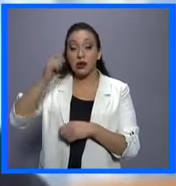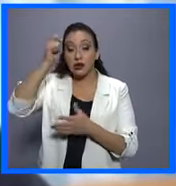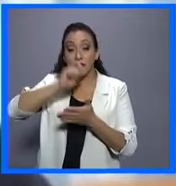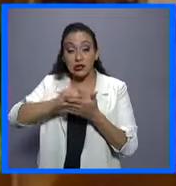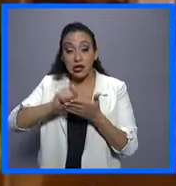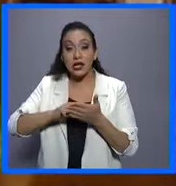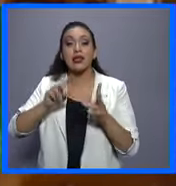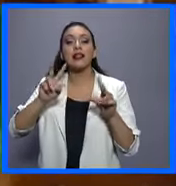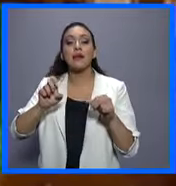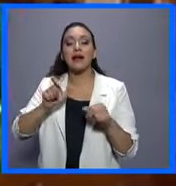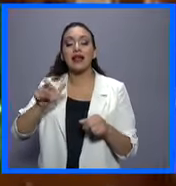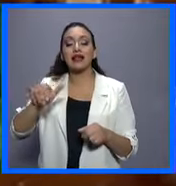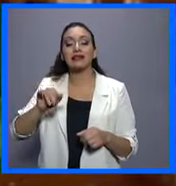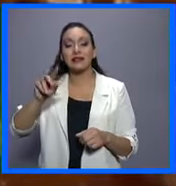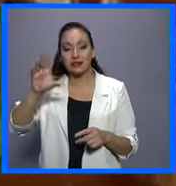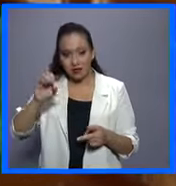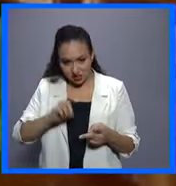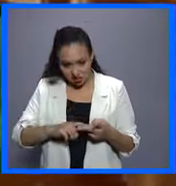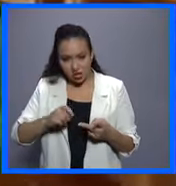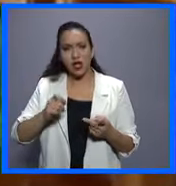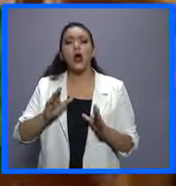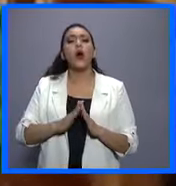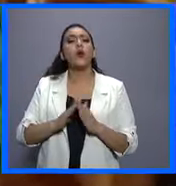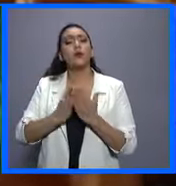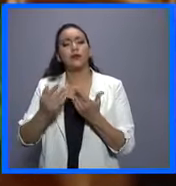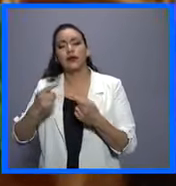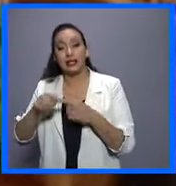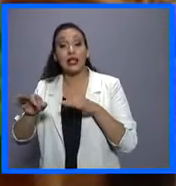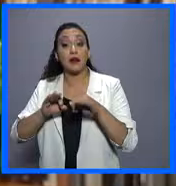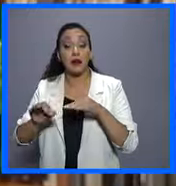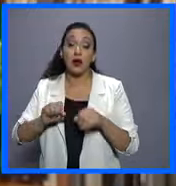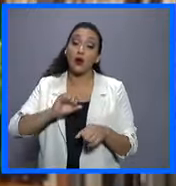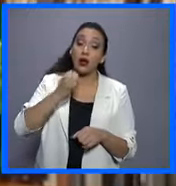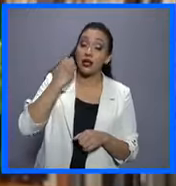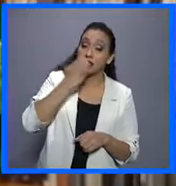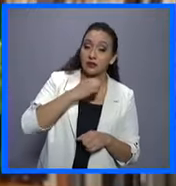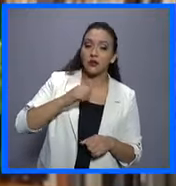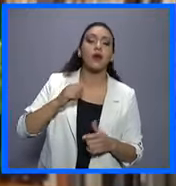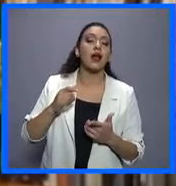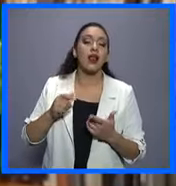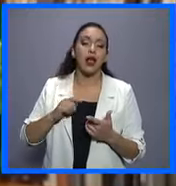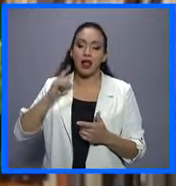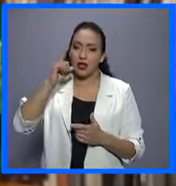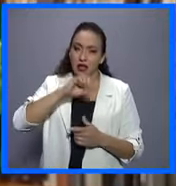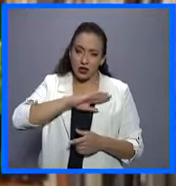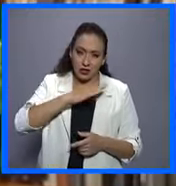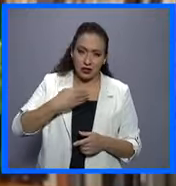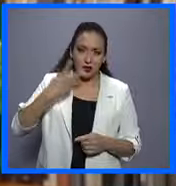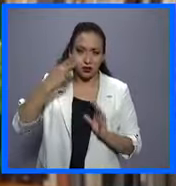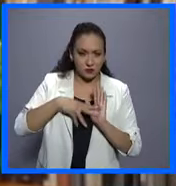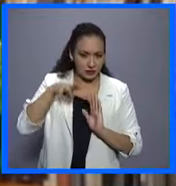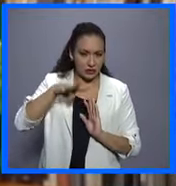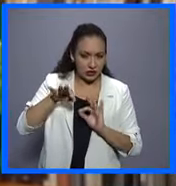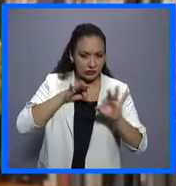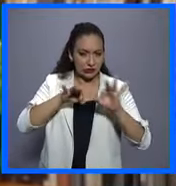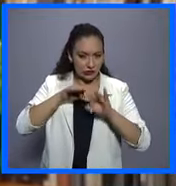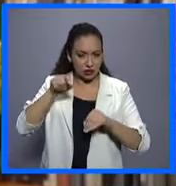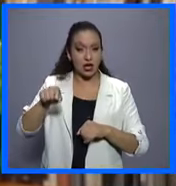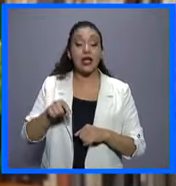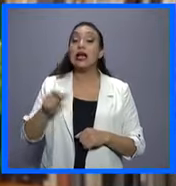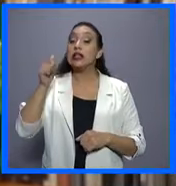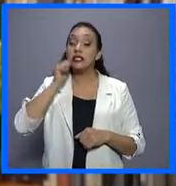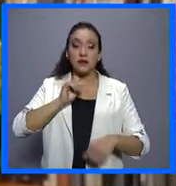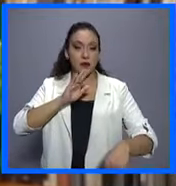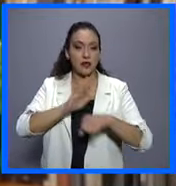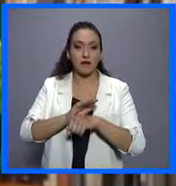el exilio, así como por su labor en la Academia Mexicana de la Lengua, que dirige desde 2019, y desde donde defiende el valor